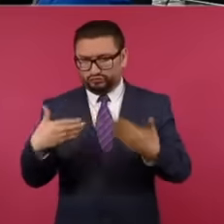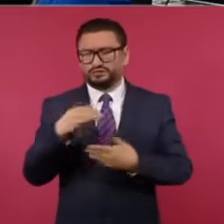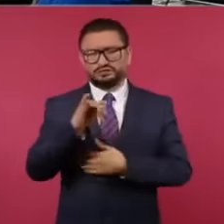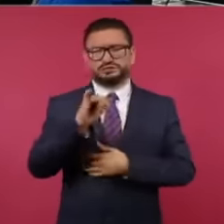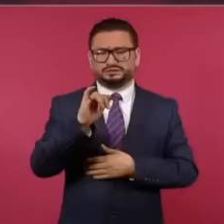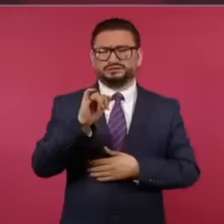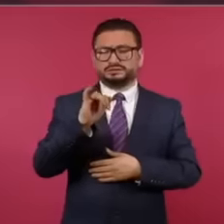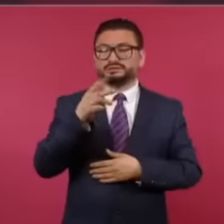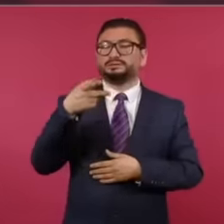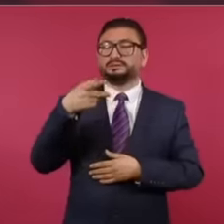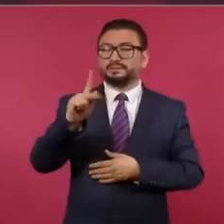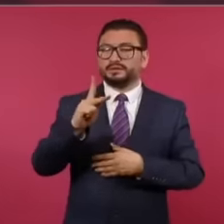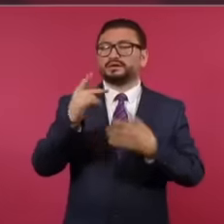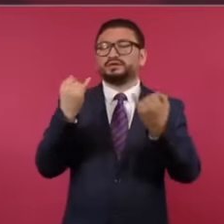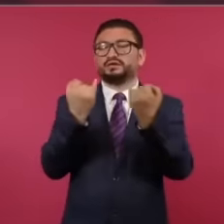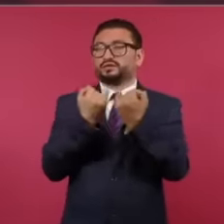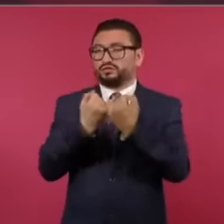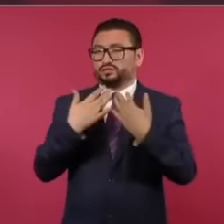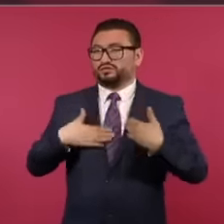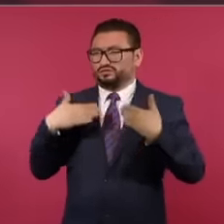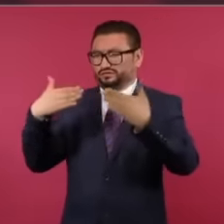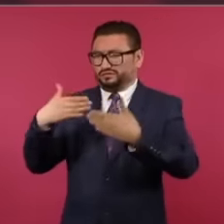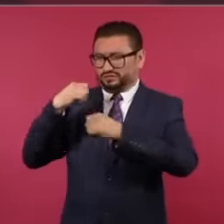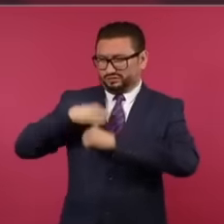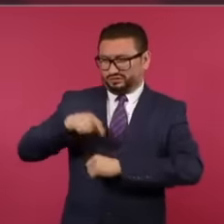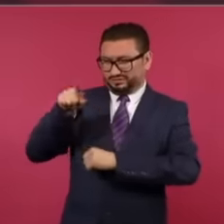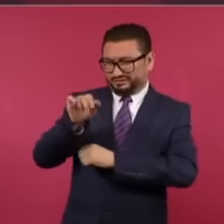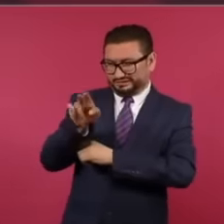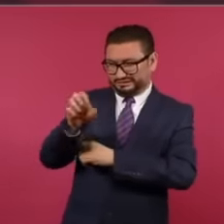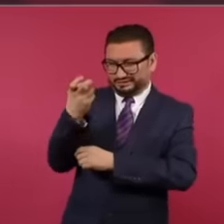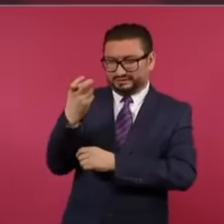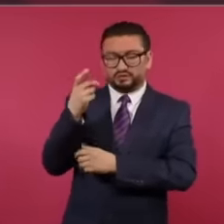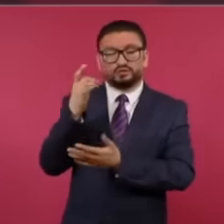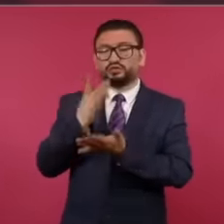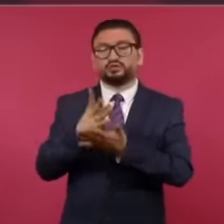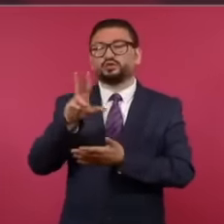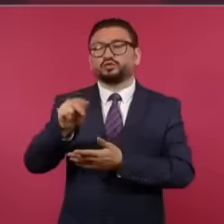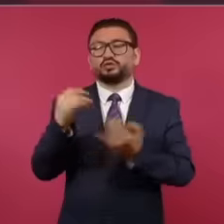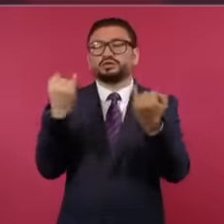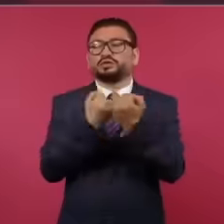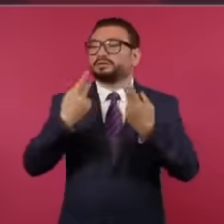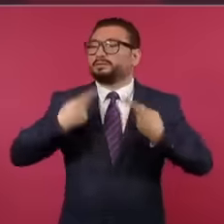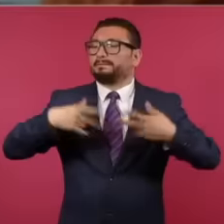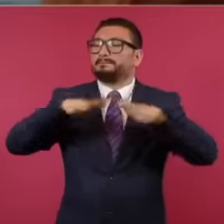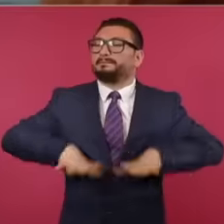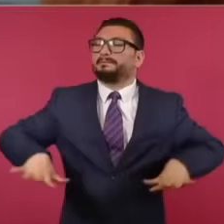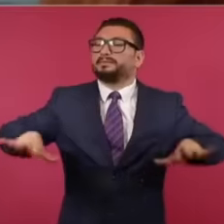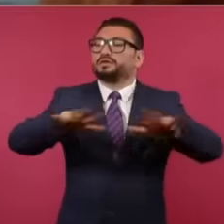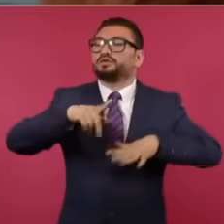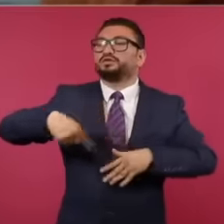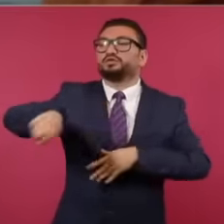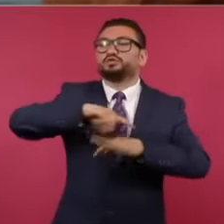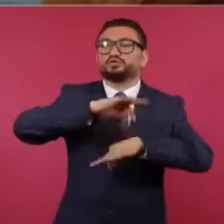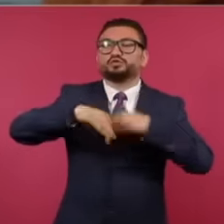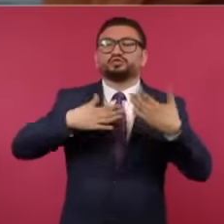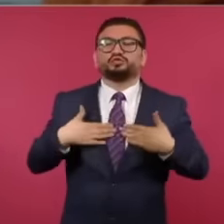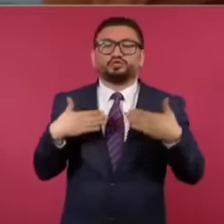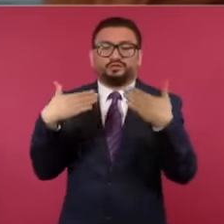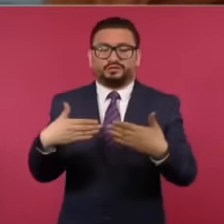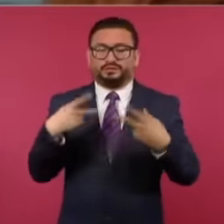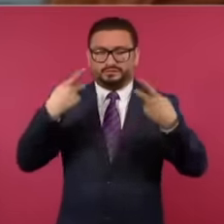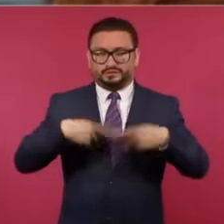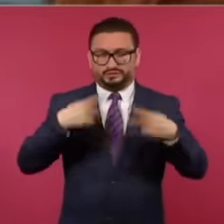pero además no solo es confianza en la autoridad electoral, es confianza en el pueblo. El pueblo de